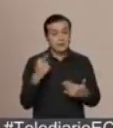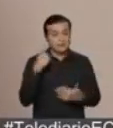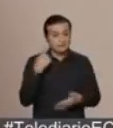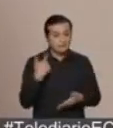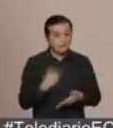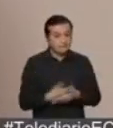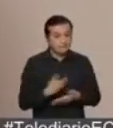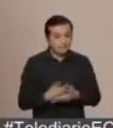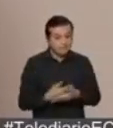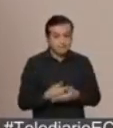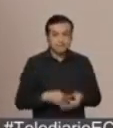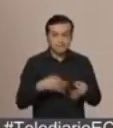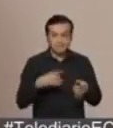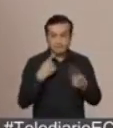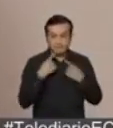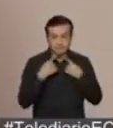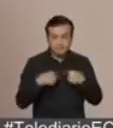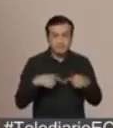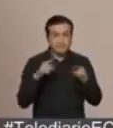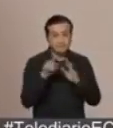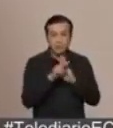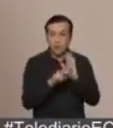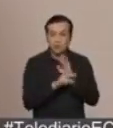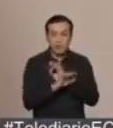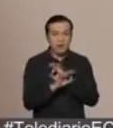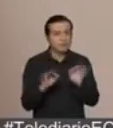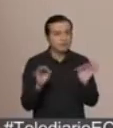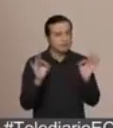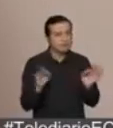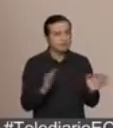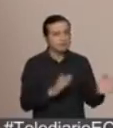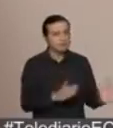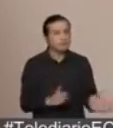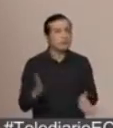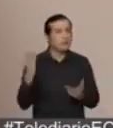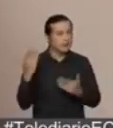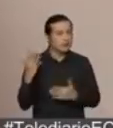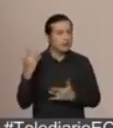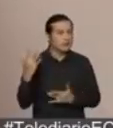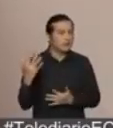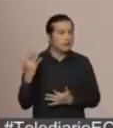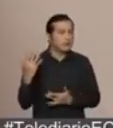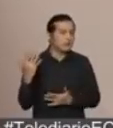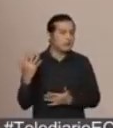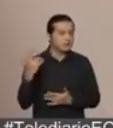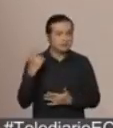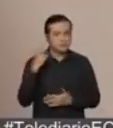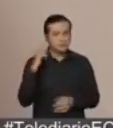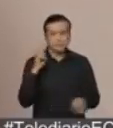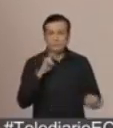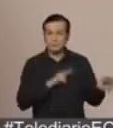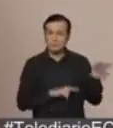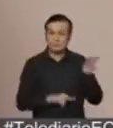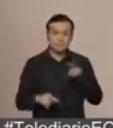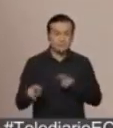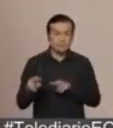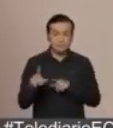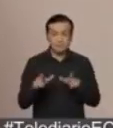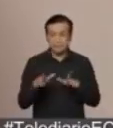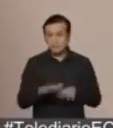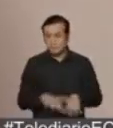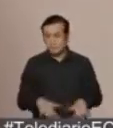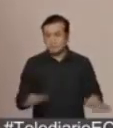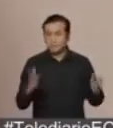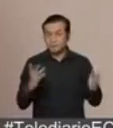comprobar el cumplimiento de los altísimos estándares a los que me he referido. De hecho, tenemos pendiente poder concretar algunas visitas virtuales que